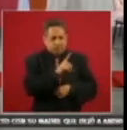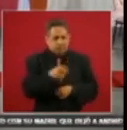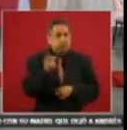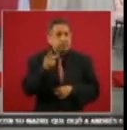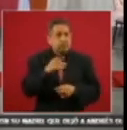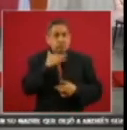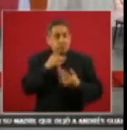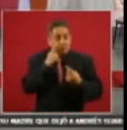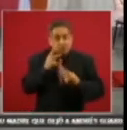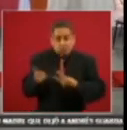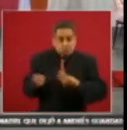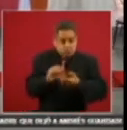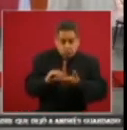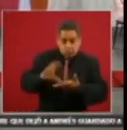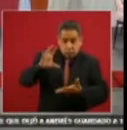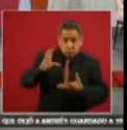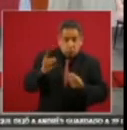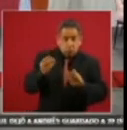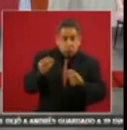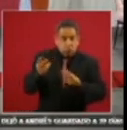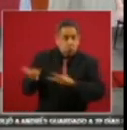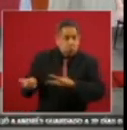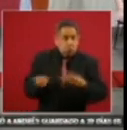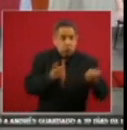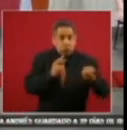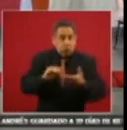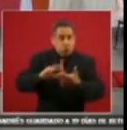mucho lo que se va